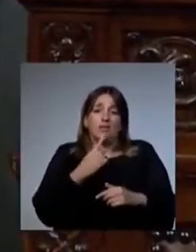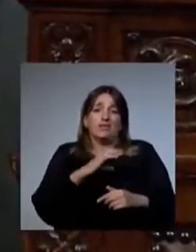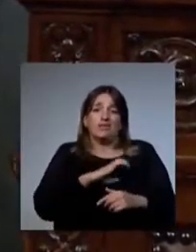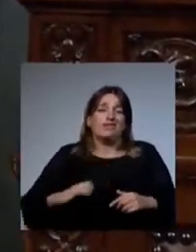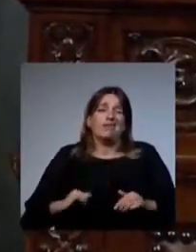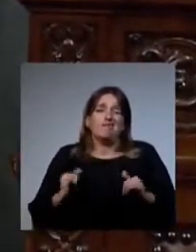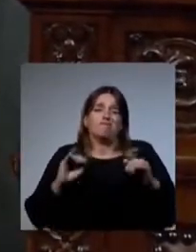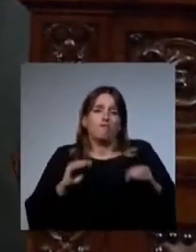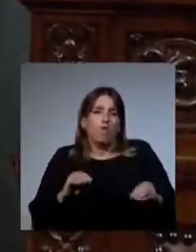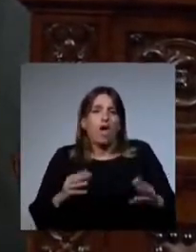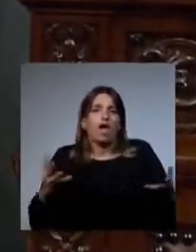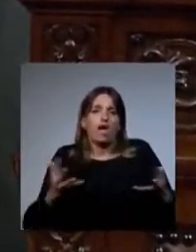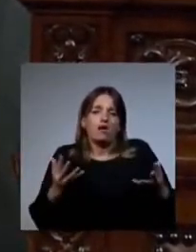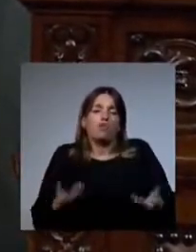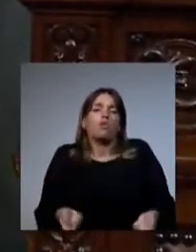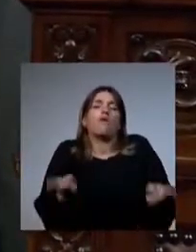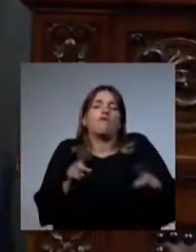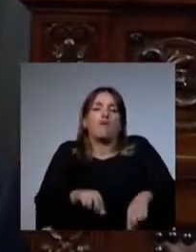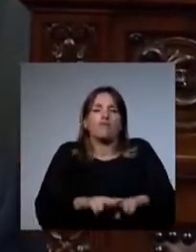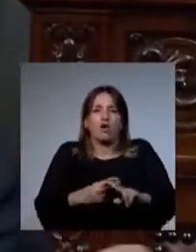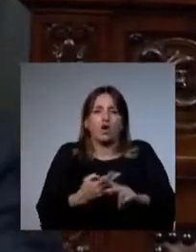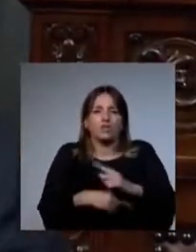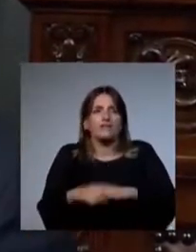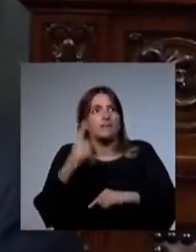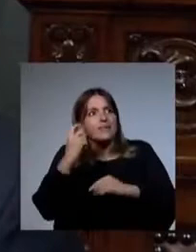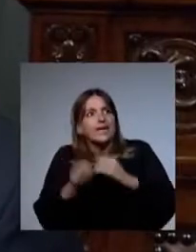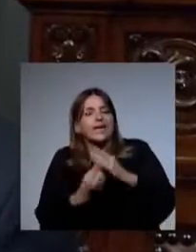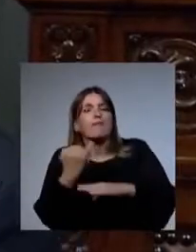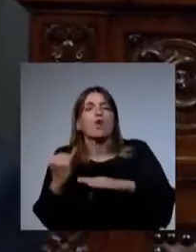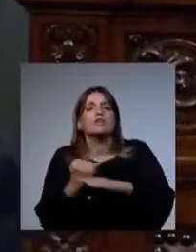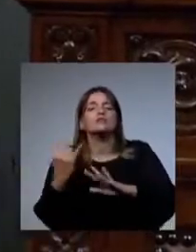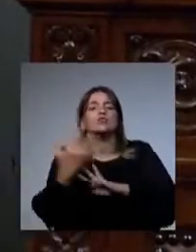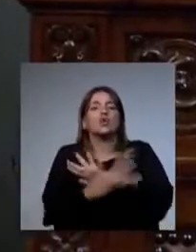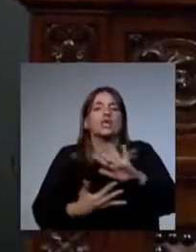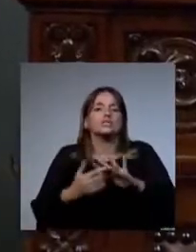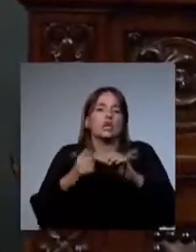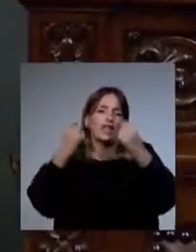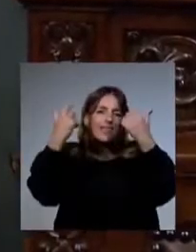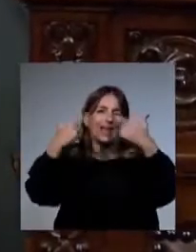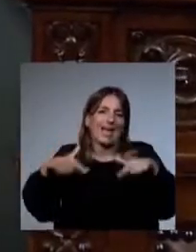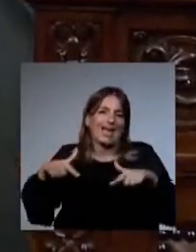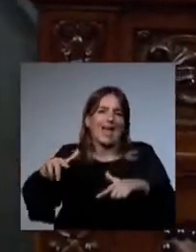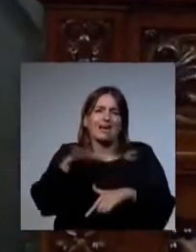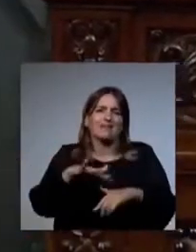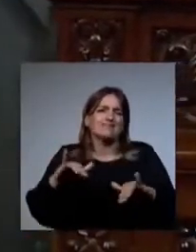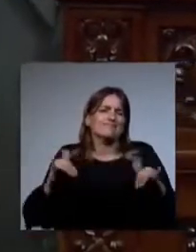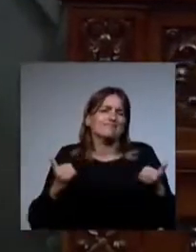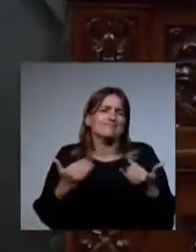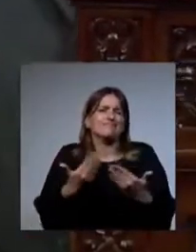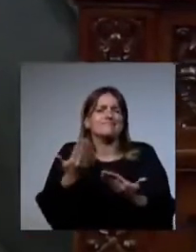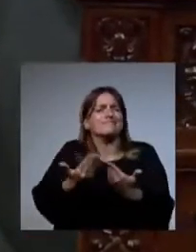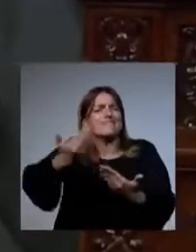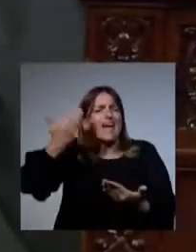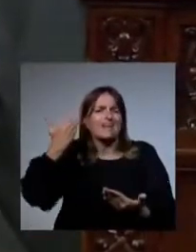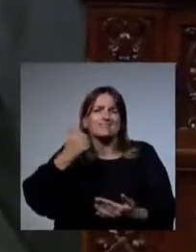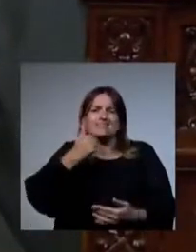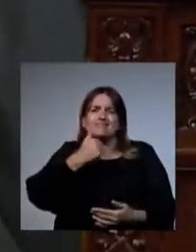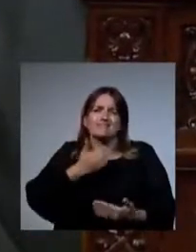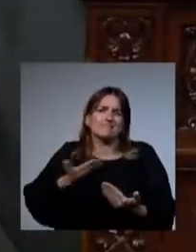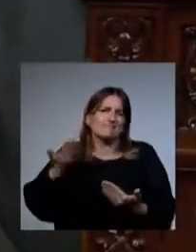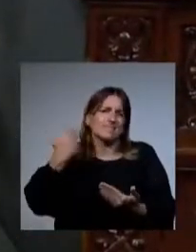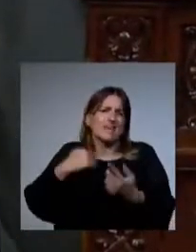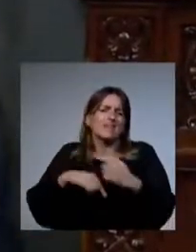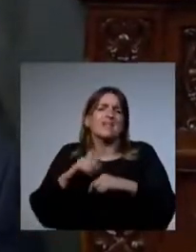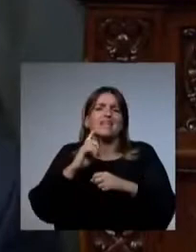Estado. Se creó el Instituto Nacional de la Granja, viejo anhelo de